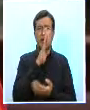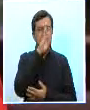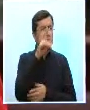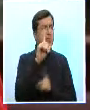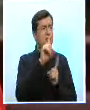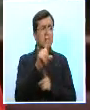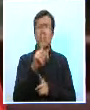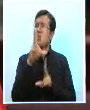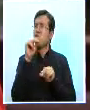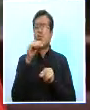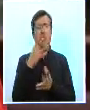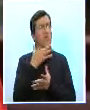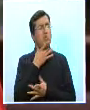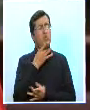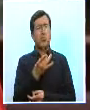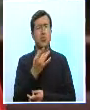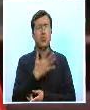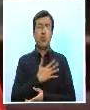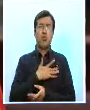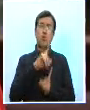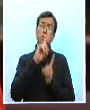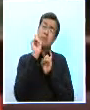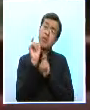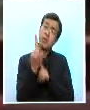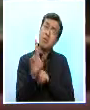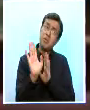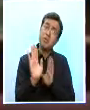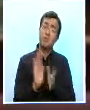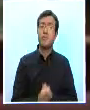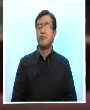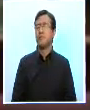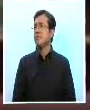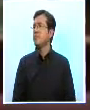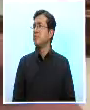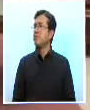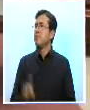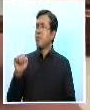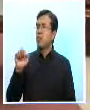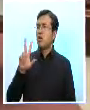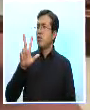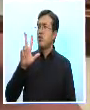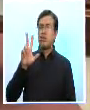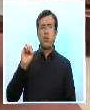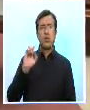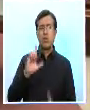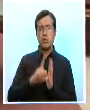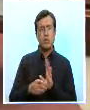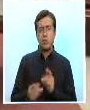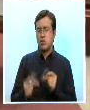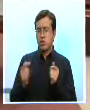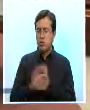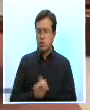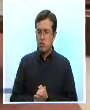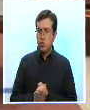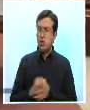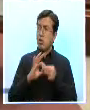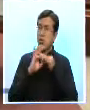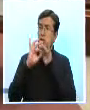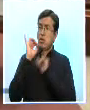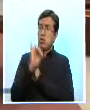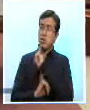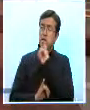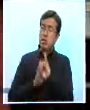las encuestas que no la quiere yo dejo esa pregunta ahí varios en 30 segundos brevemente porque se nos acaba el tiempo esta red